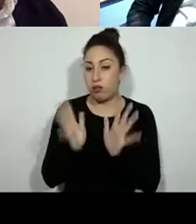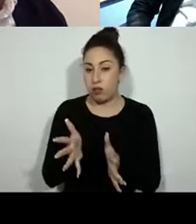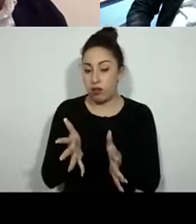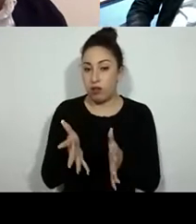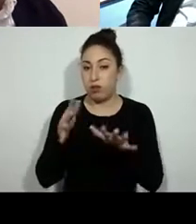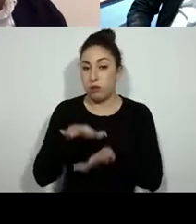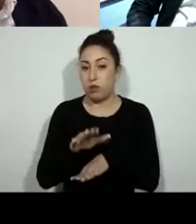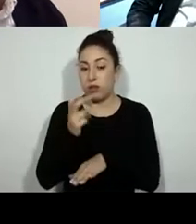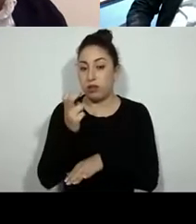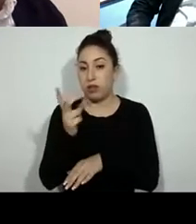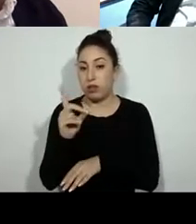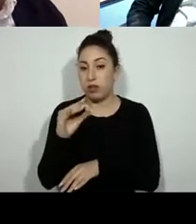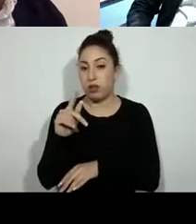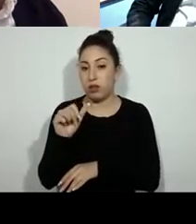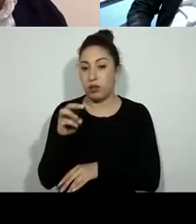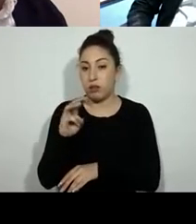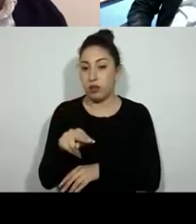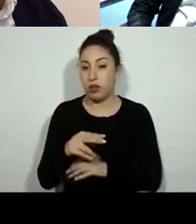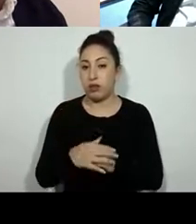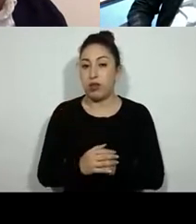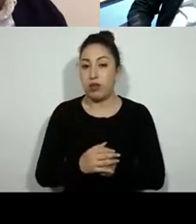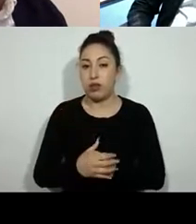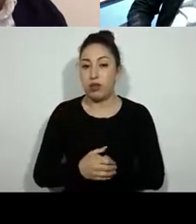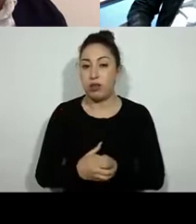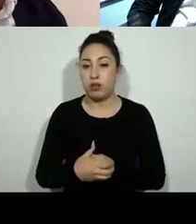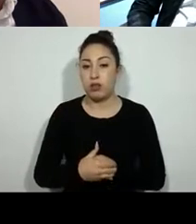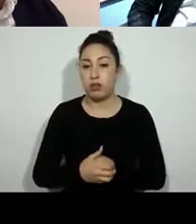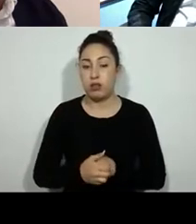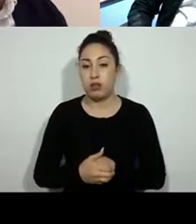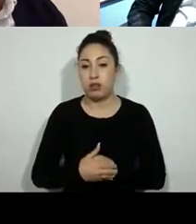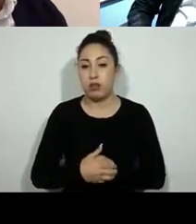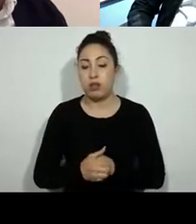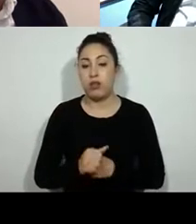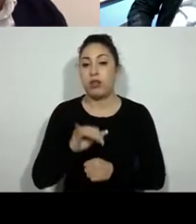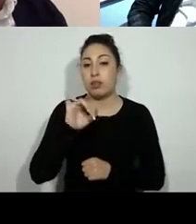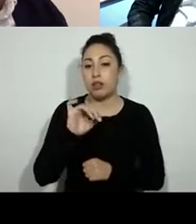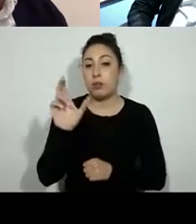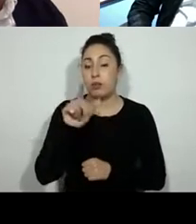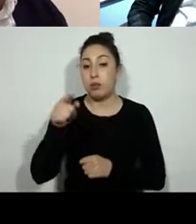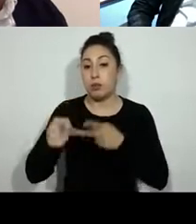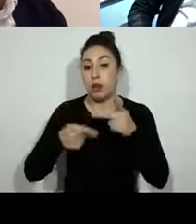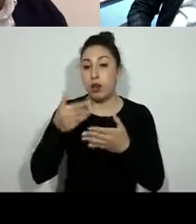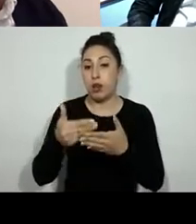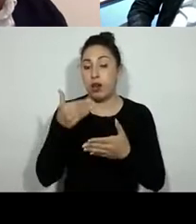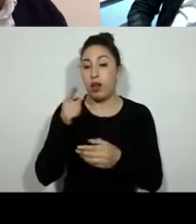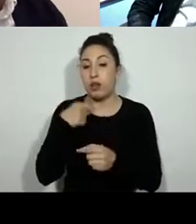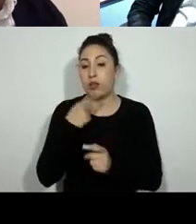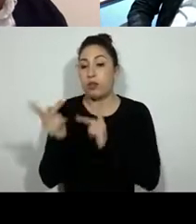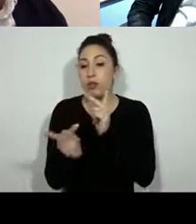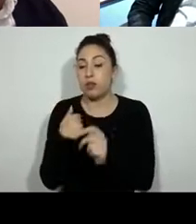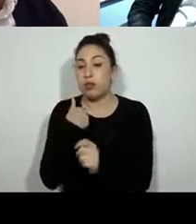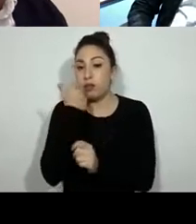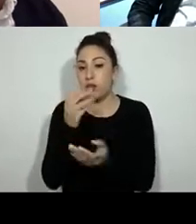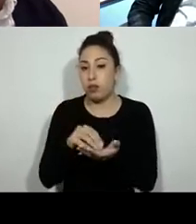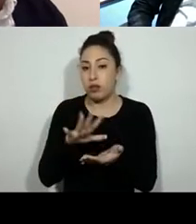dictamen. Por lo tanto, y en ese momento yo le hice 2 preguntas. Bueno, le solicito a la diputada secretaria.